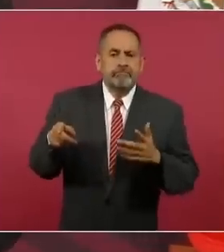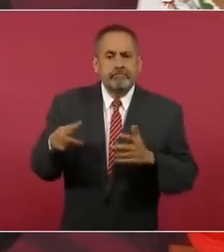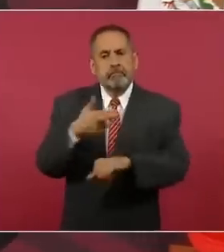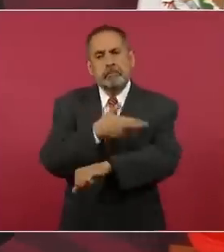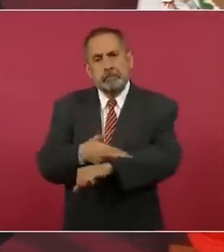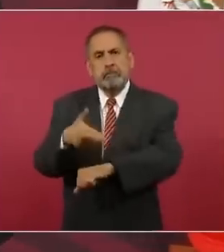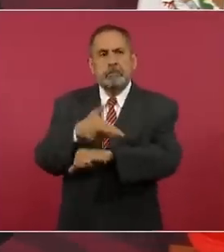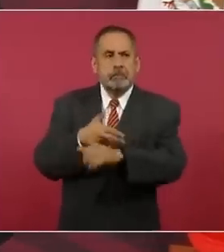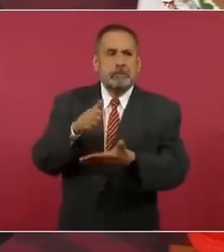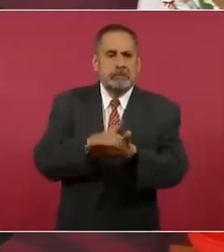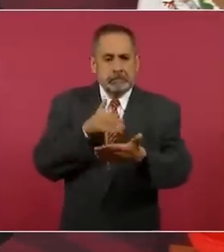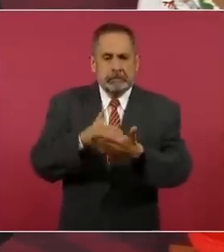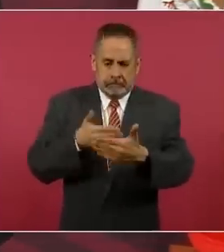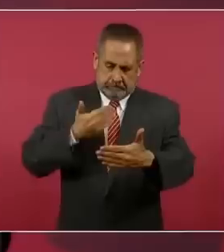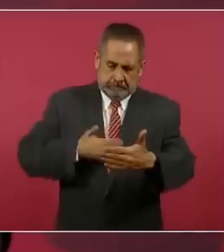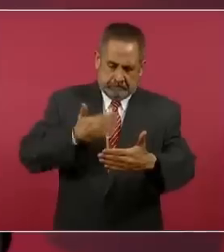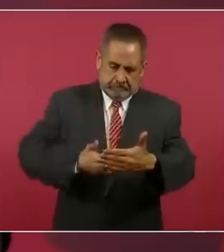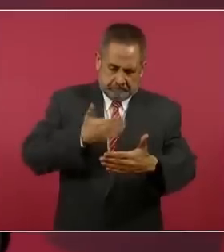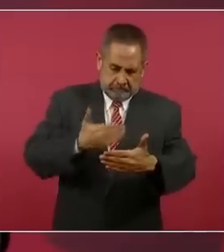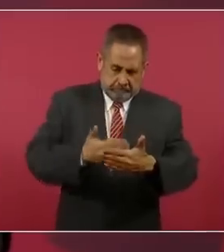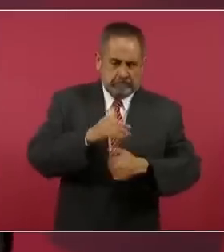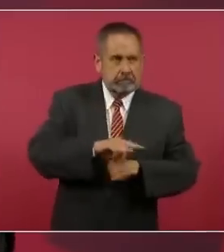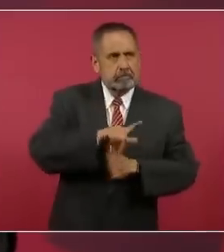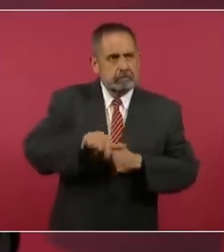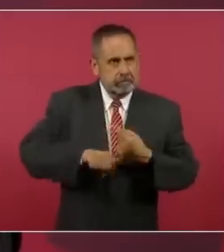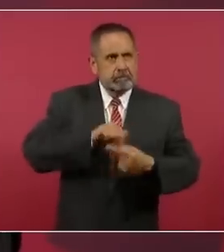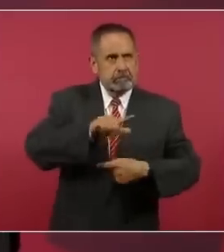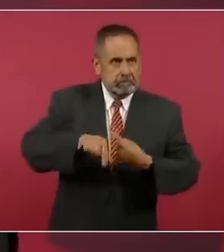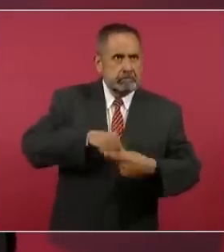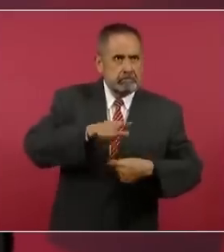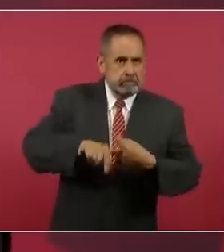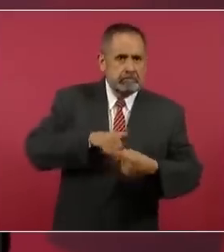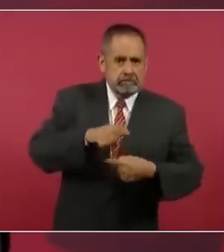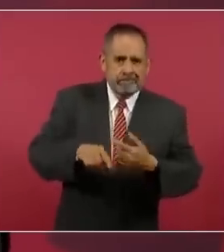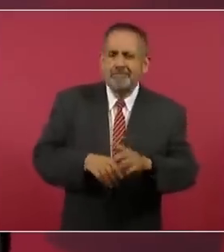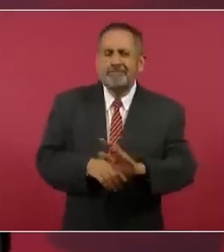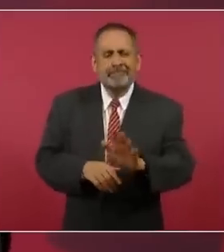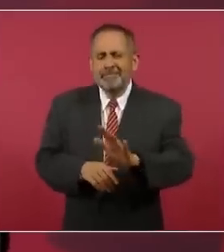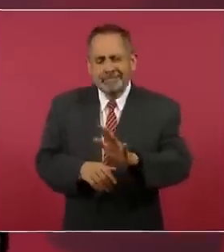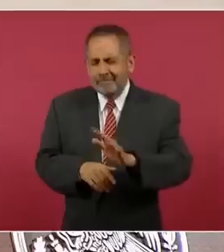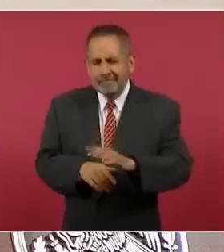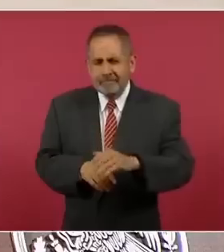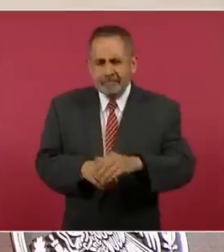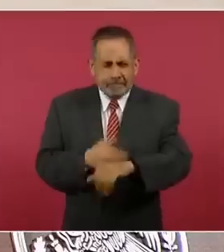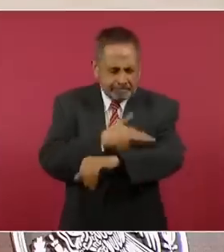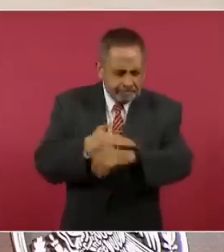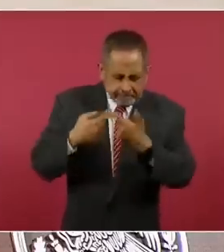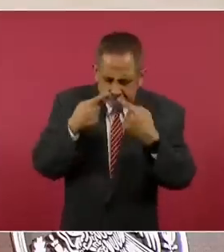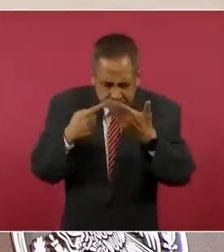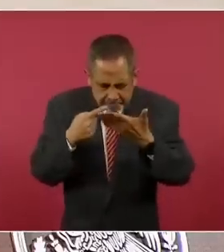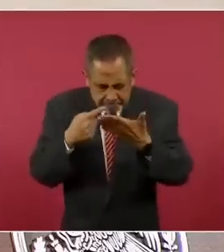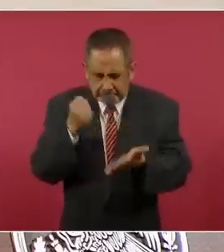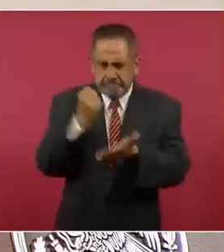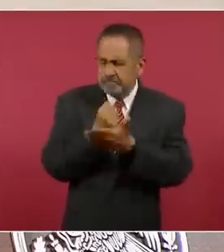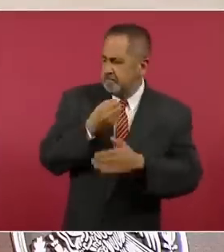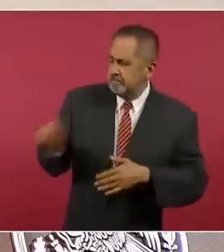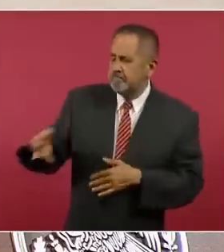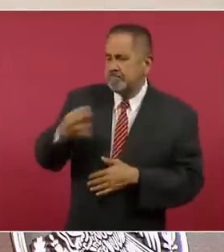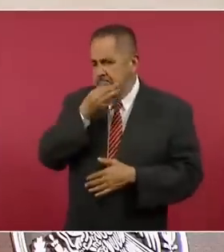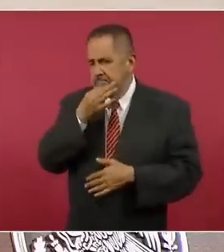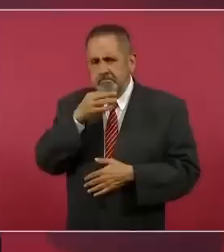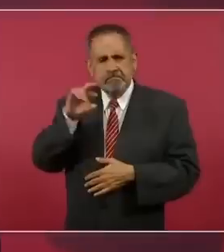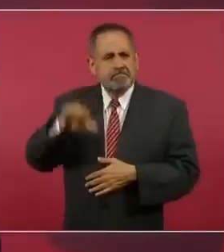este mecanismo, que no tarden mucho tiempo en darles el